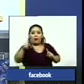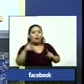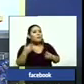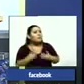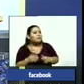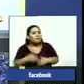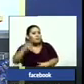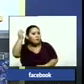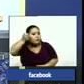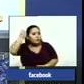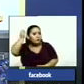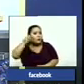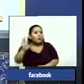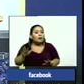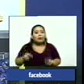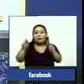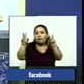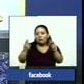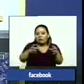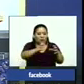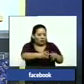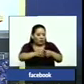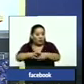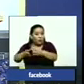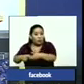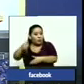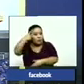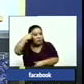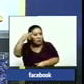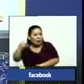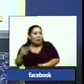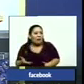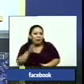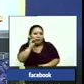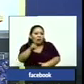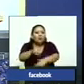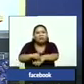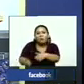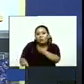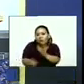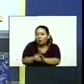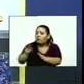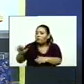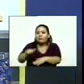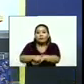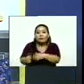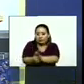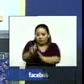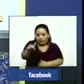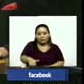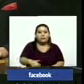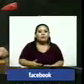primeras reacciones en la clase política del país. Veamos qué dijeron los diputados de la Asamblea Legislativa.